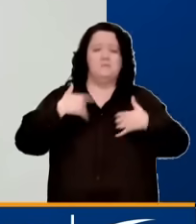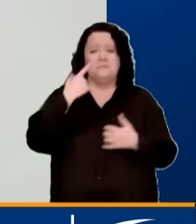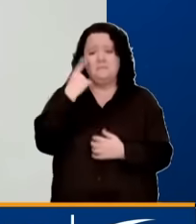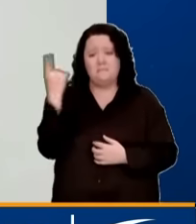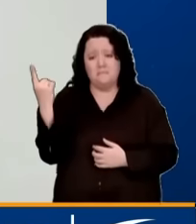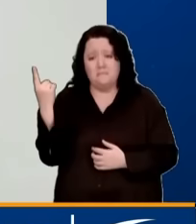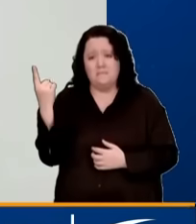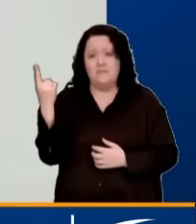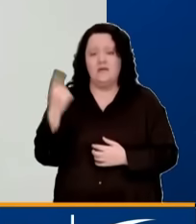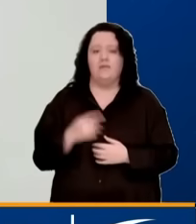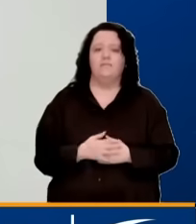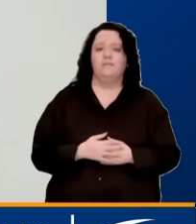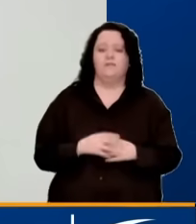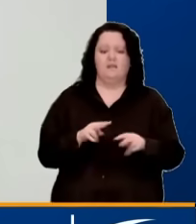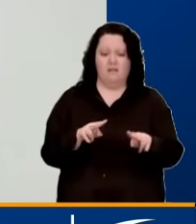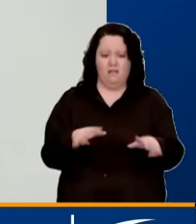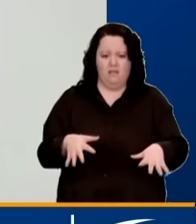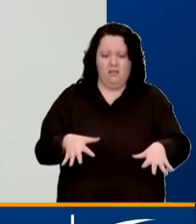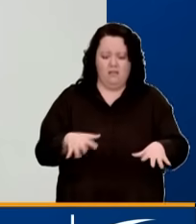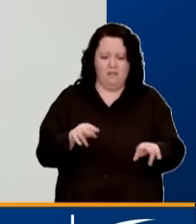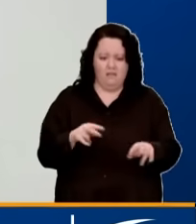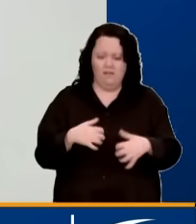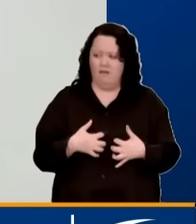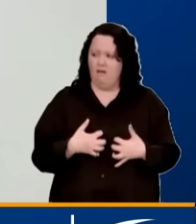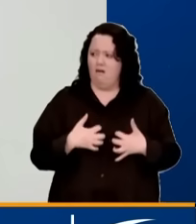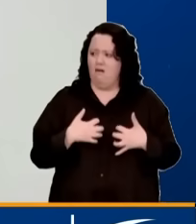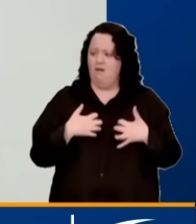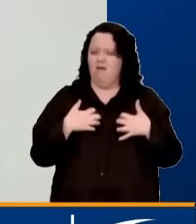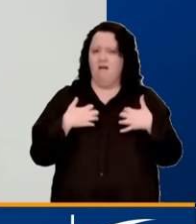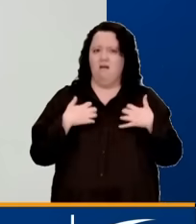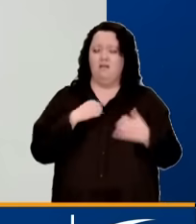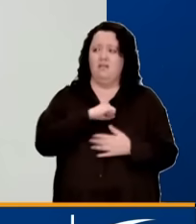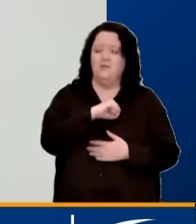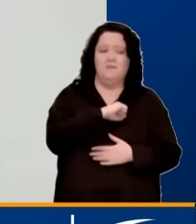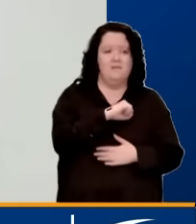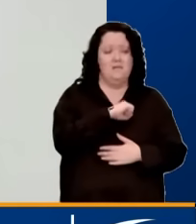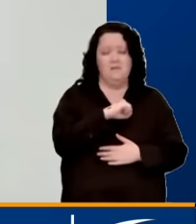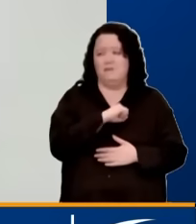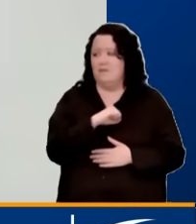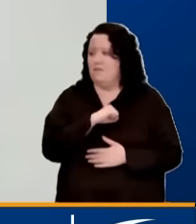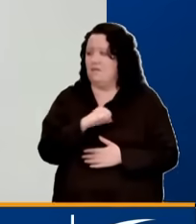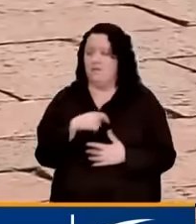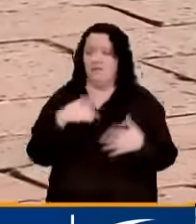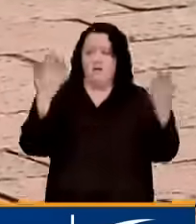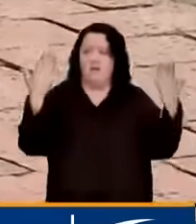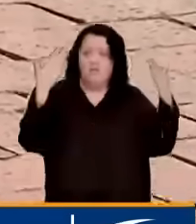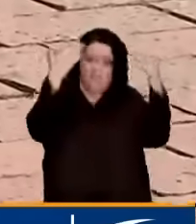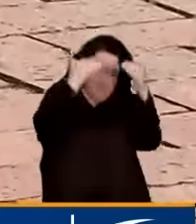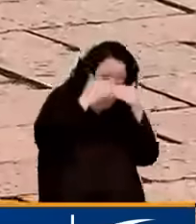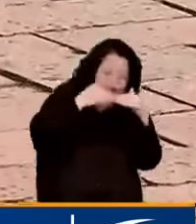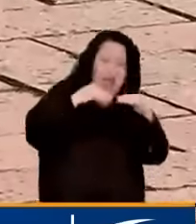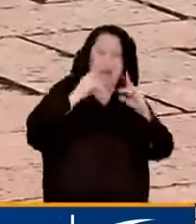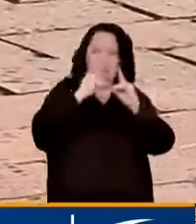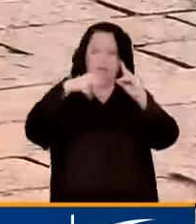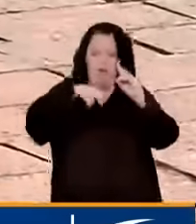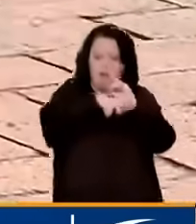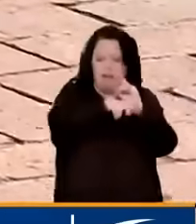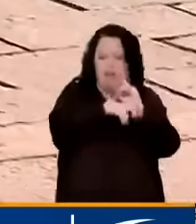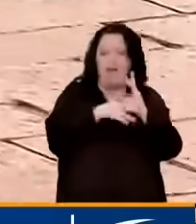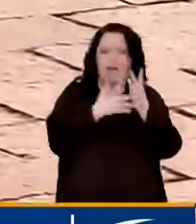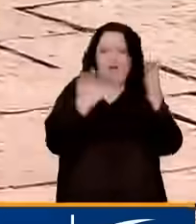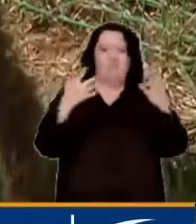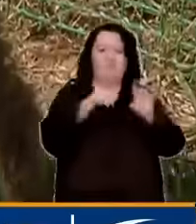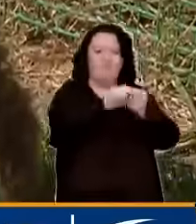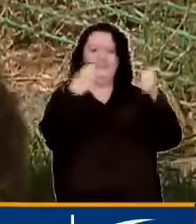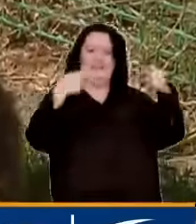Ese temor de verlos temblando, verlos agitados, metiéndose debajo de las camas, de los closets,